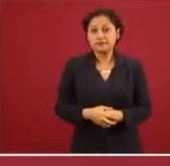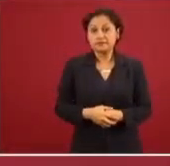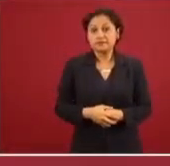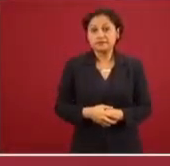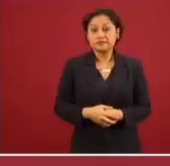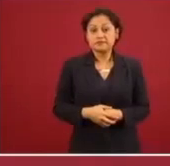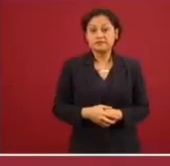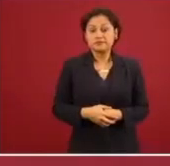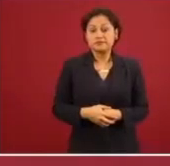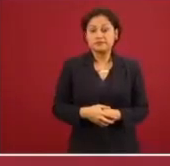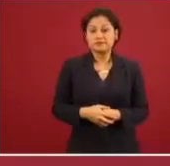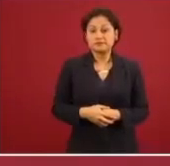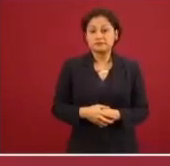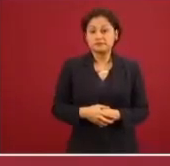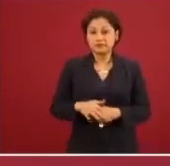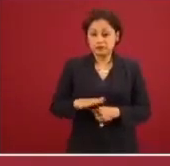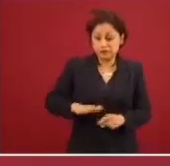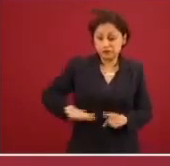arriba los de abajo,